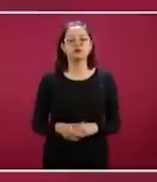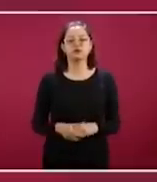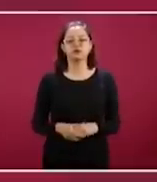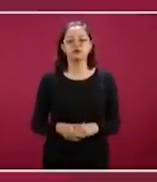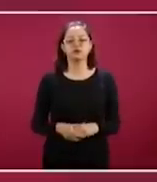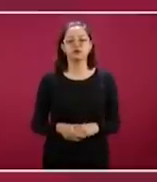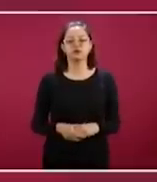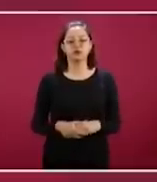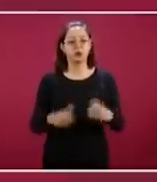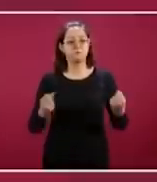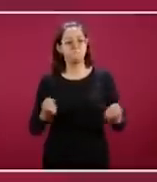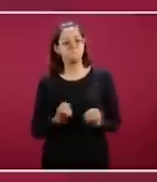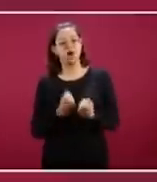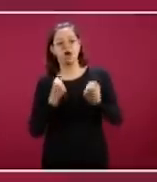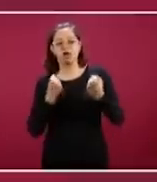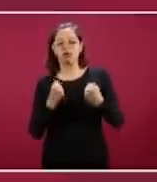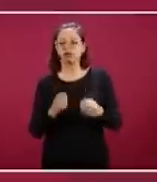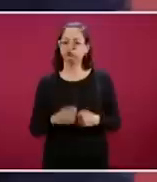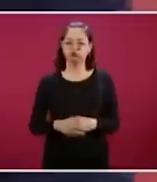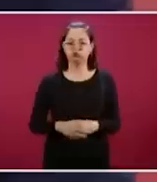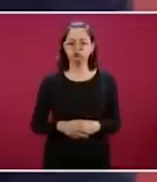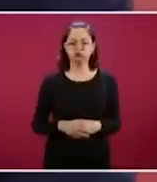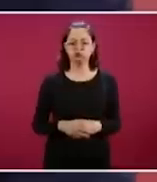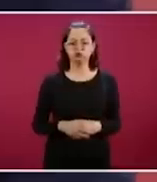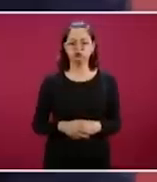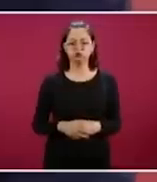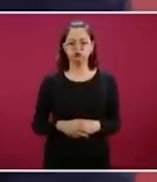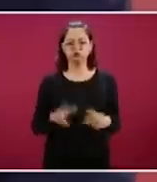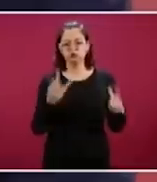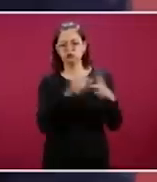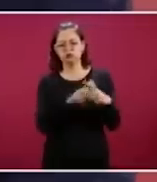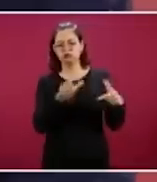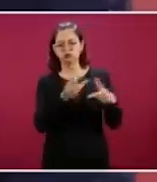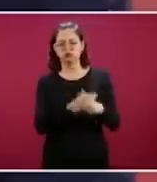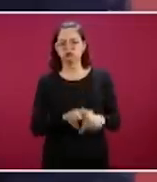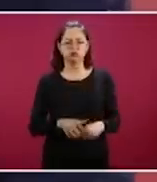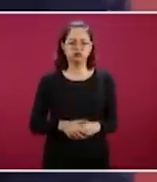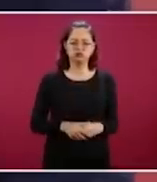de no confrontarnos, de no pelearnos.